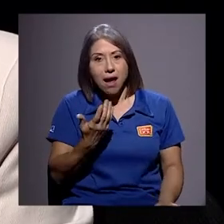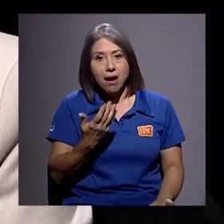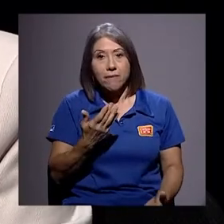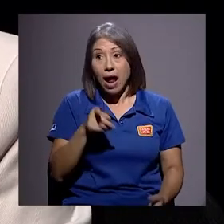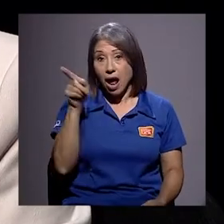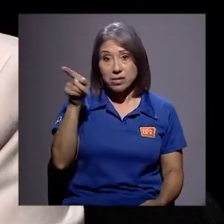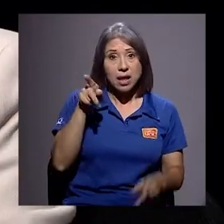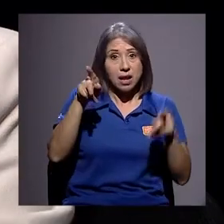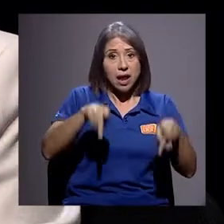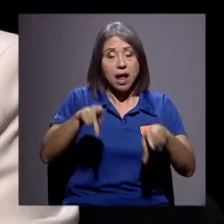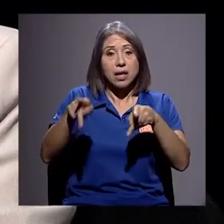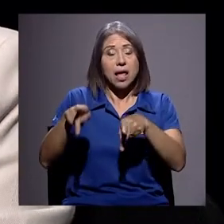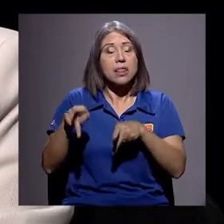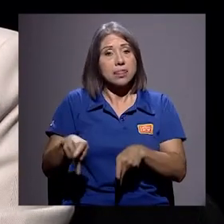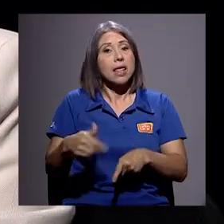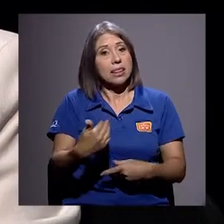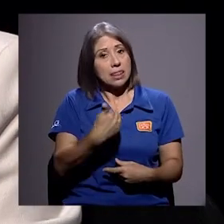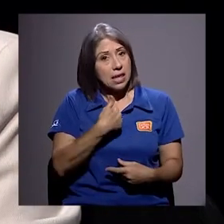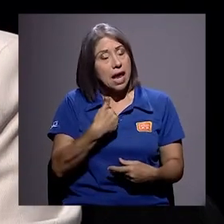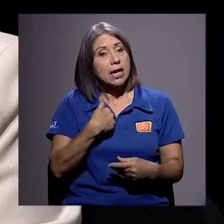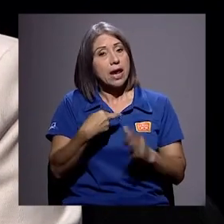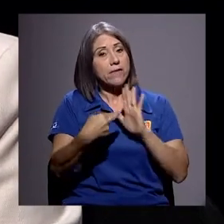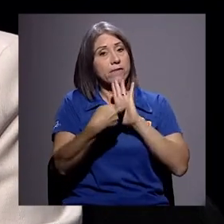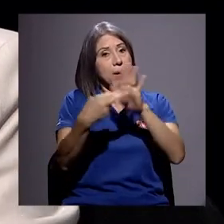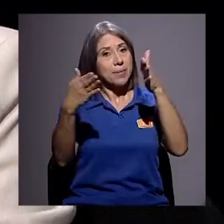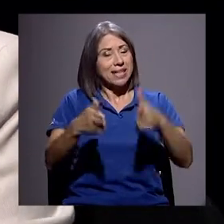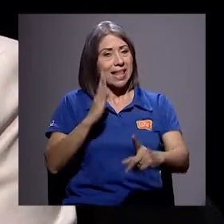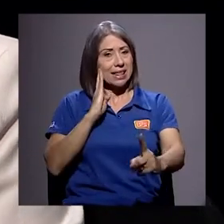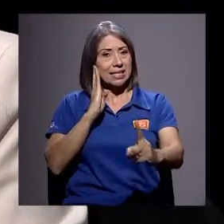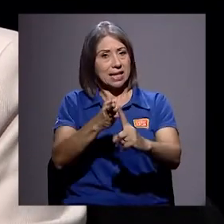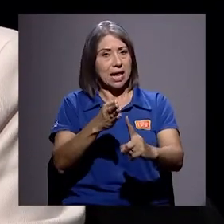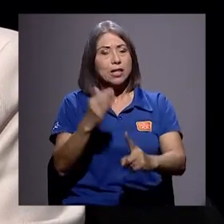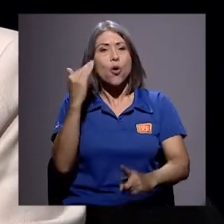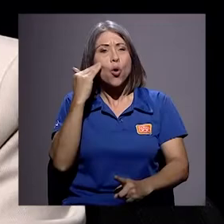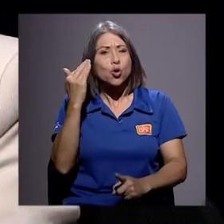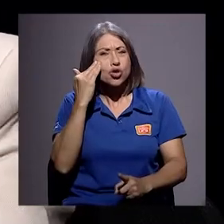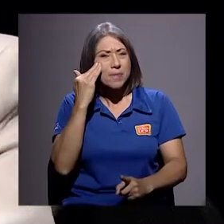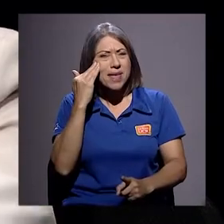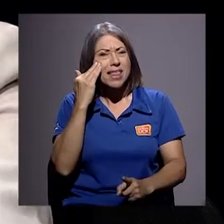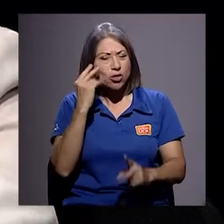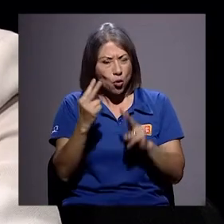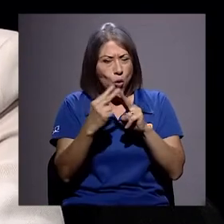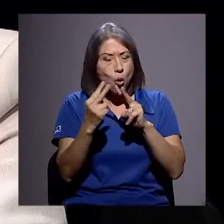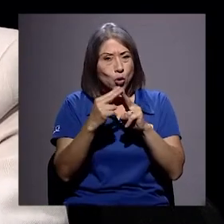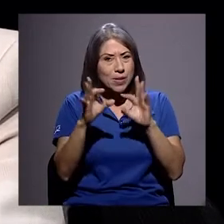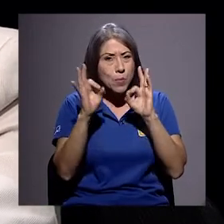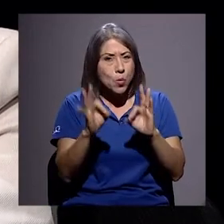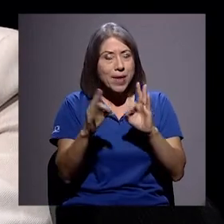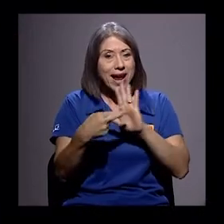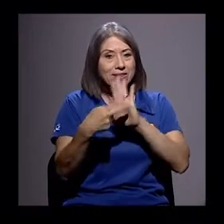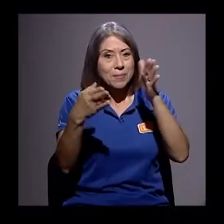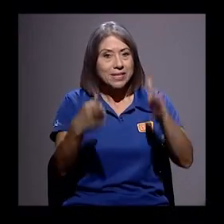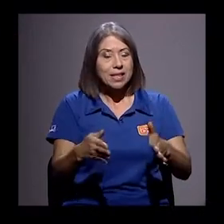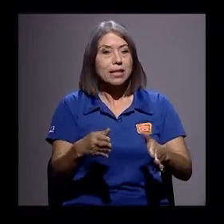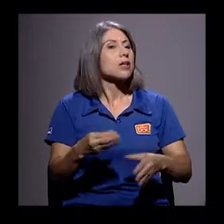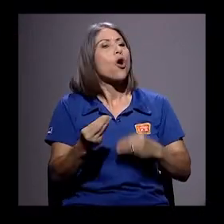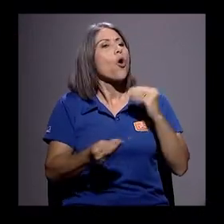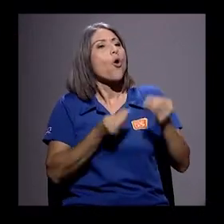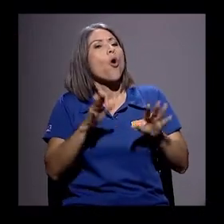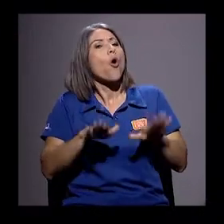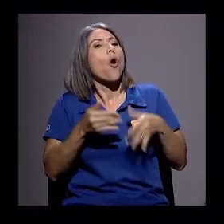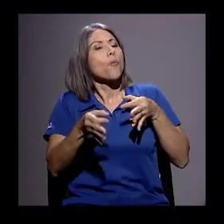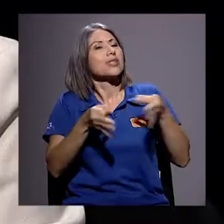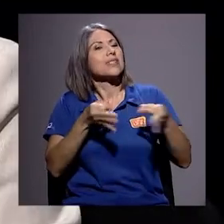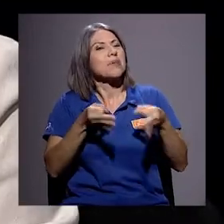la gente pues si tiene una representación muy directa un conocimiento muy cercano de quién es su representando su explicación fácil